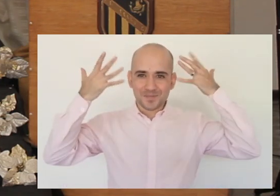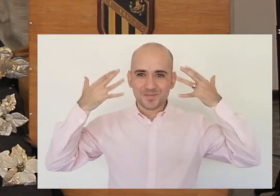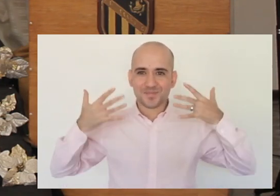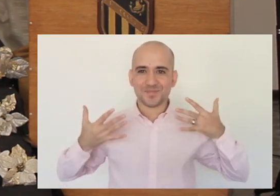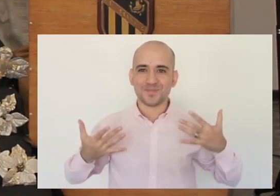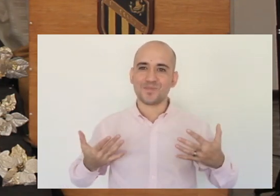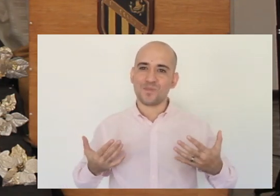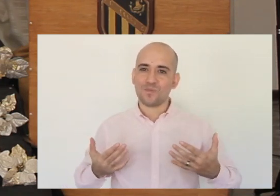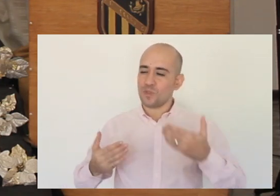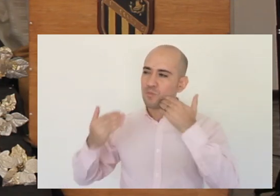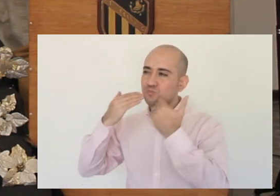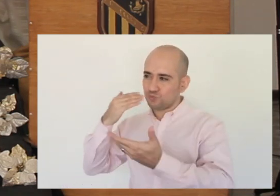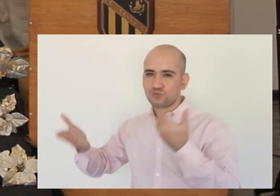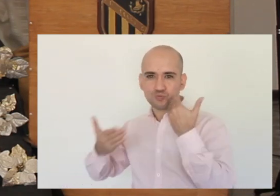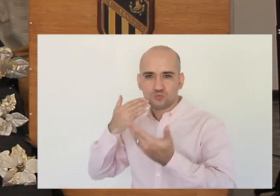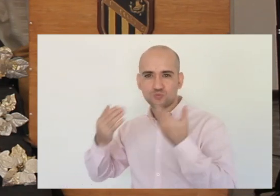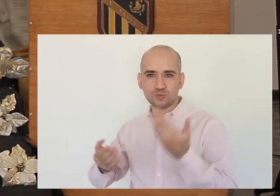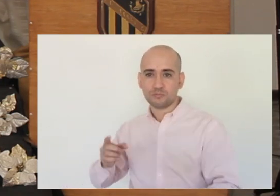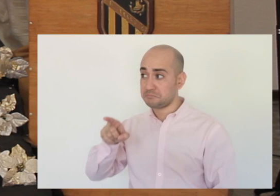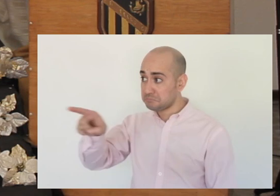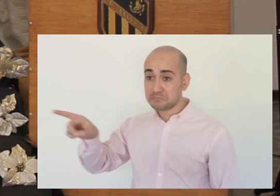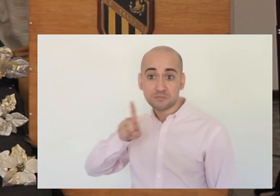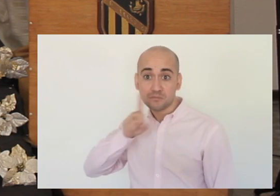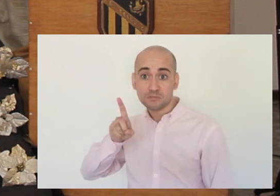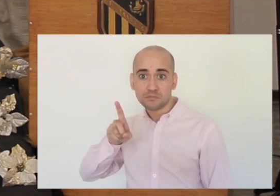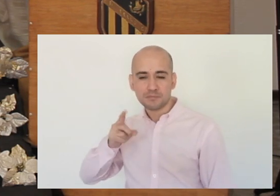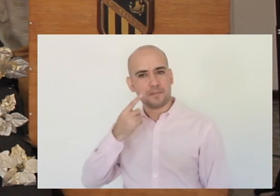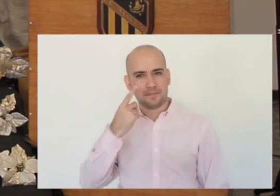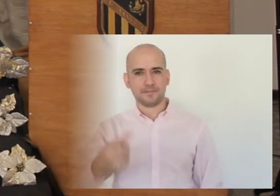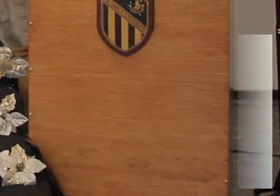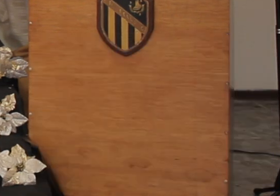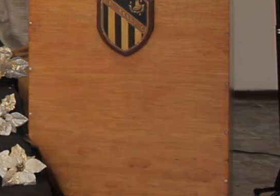señorita Patricia Jiménez, los siguientes estudiantes.